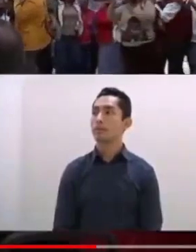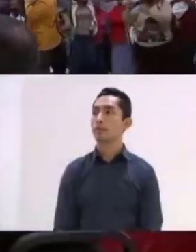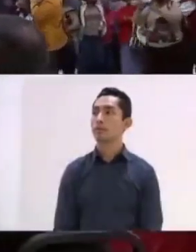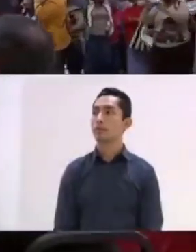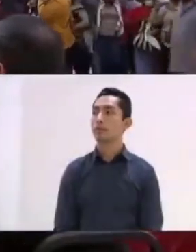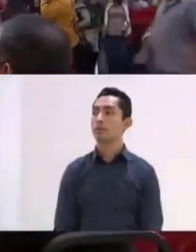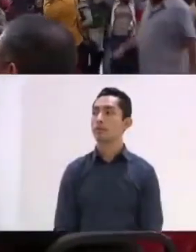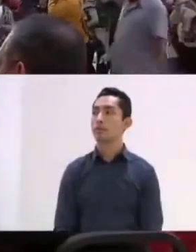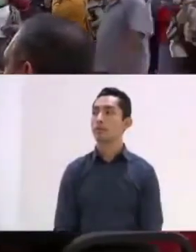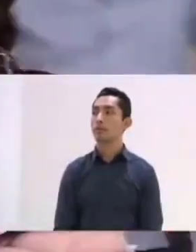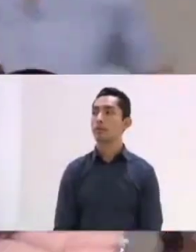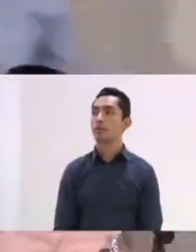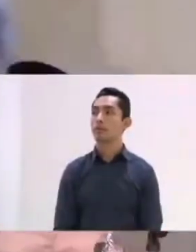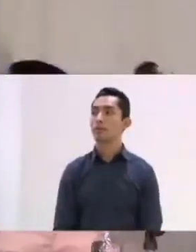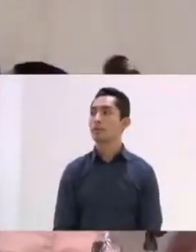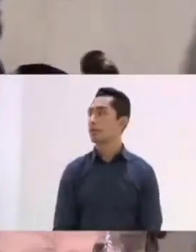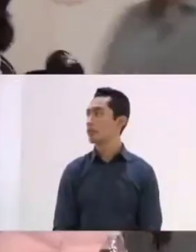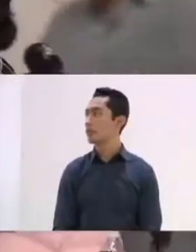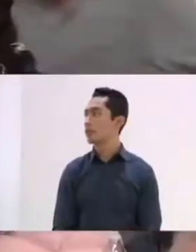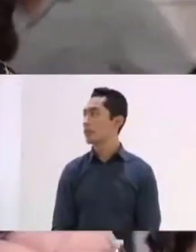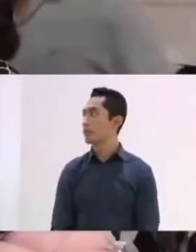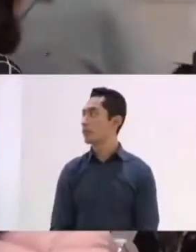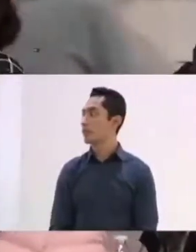No, no, espérame.